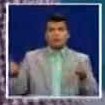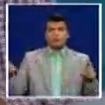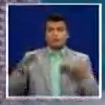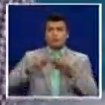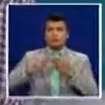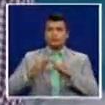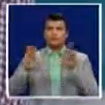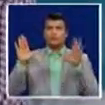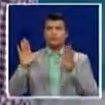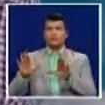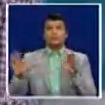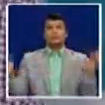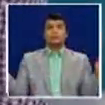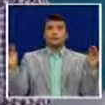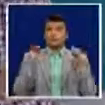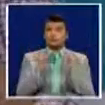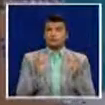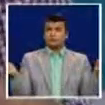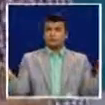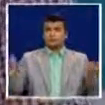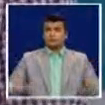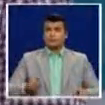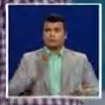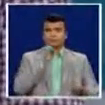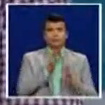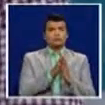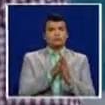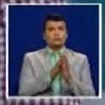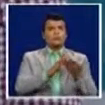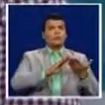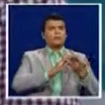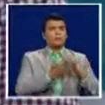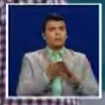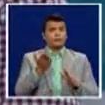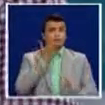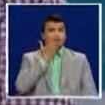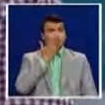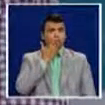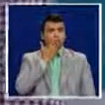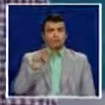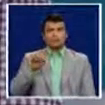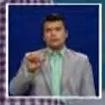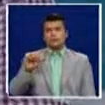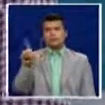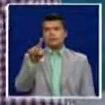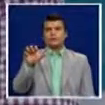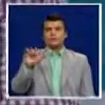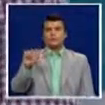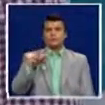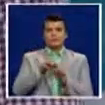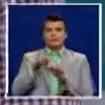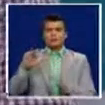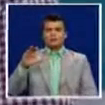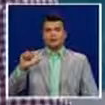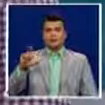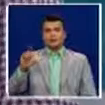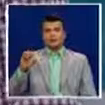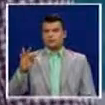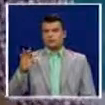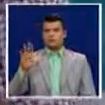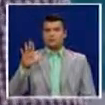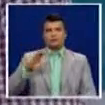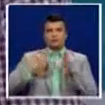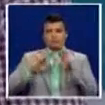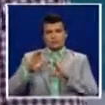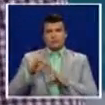comunidad. Y tenemos en ese mismo programa una experiencia de la comunidad indígena Nasa en el municipio de Caloto, en el Cauca,